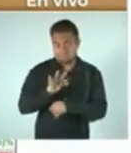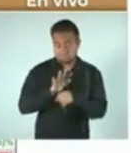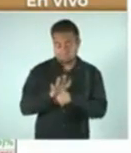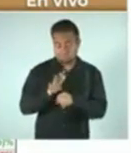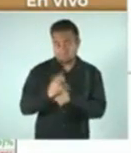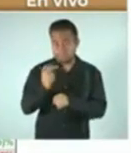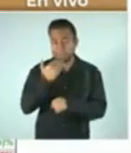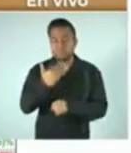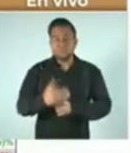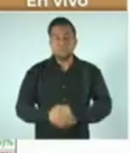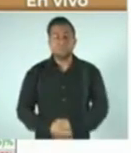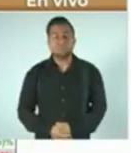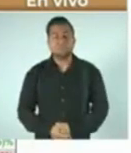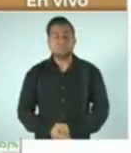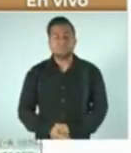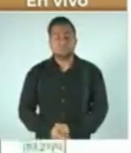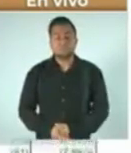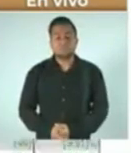exacto.